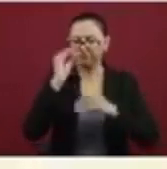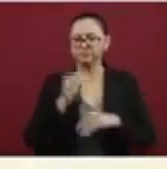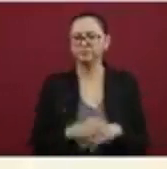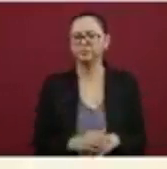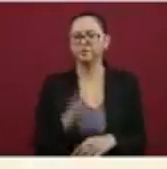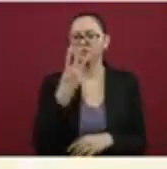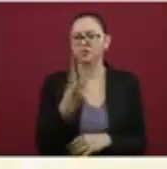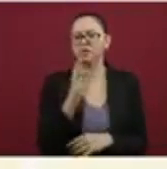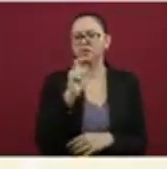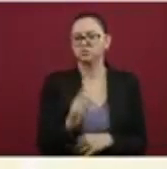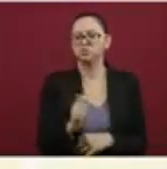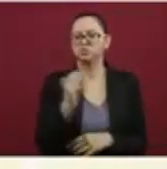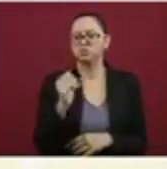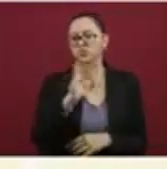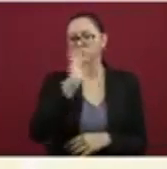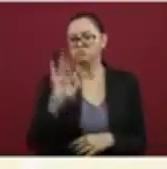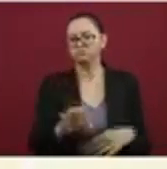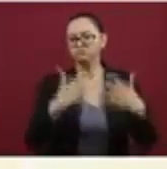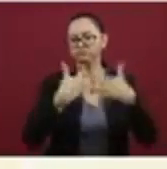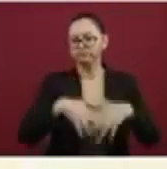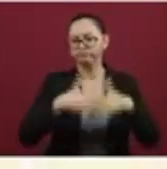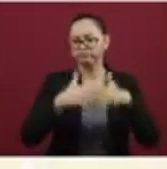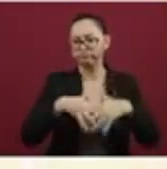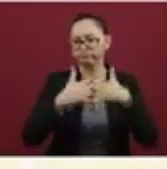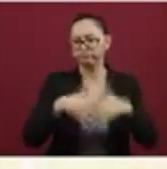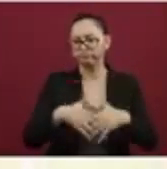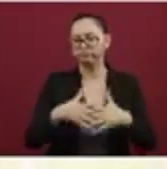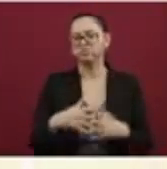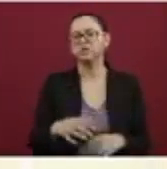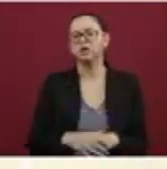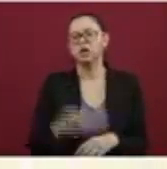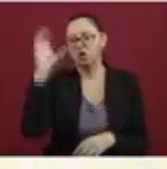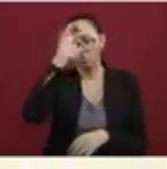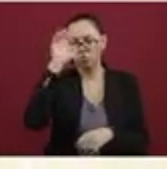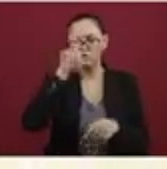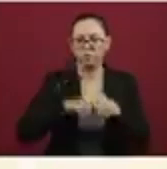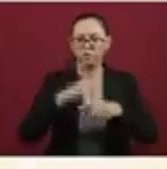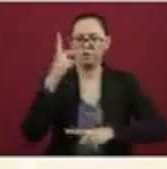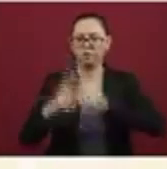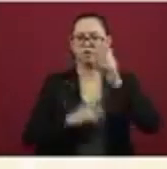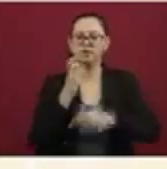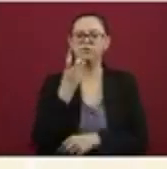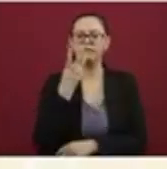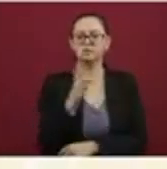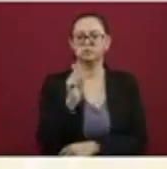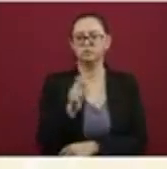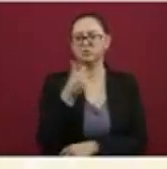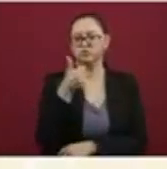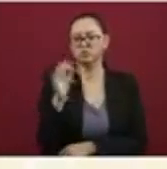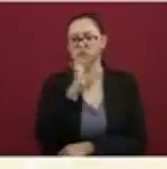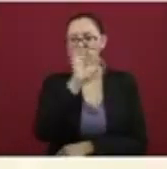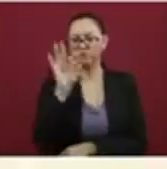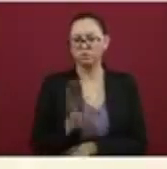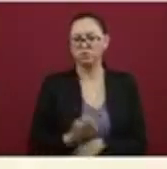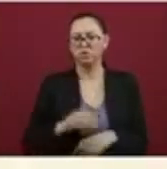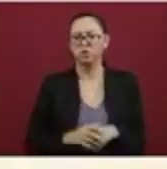3.9% en cuestiones industriales, cultura y deporte 3.6%,